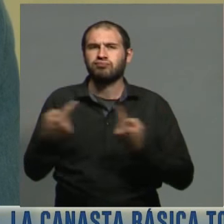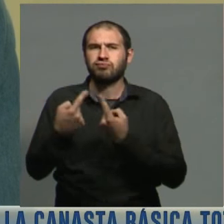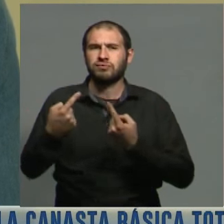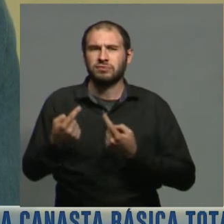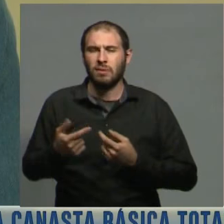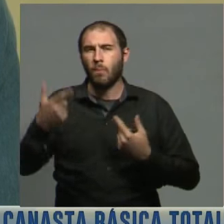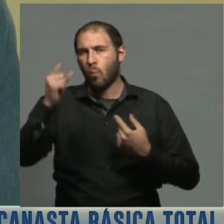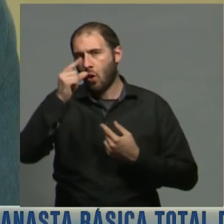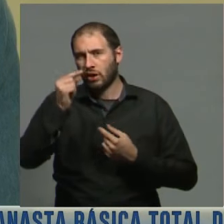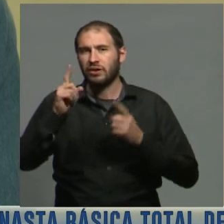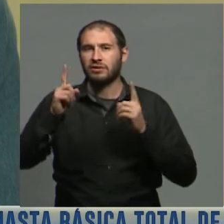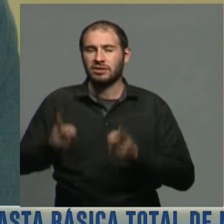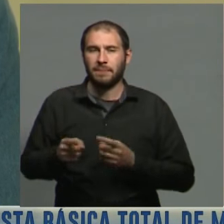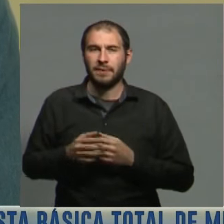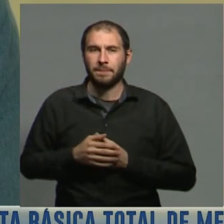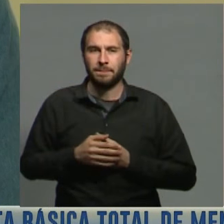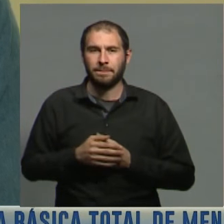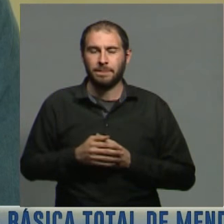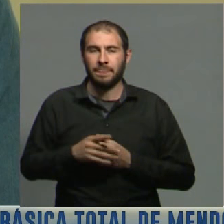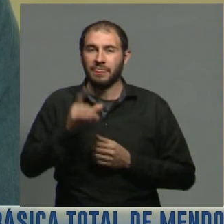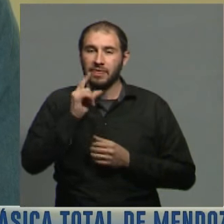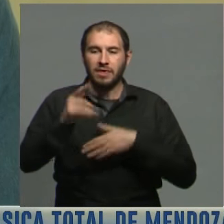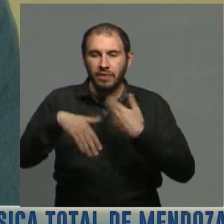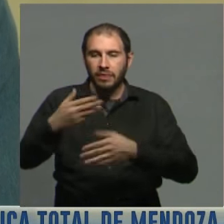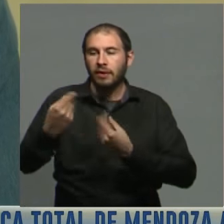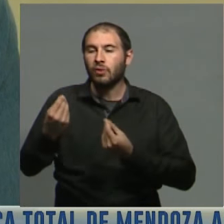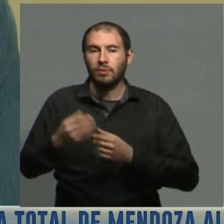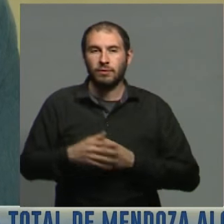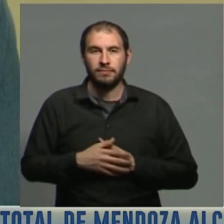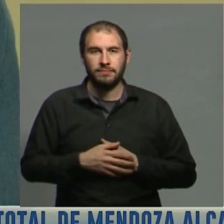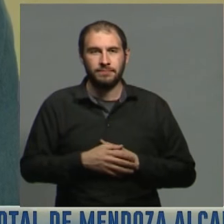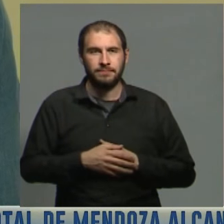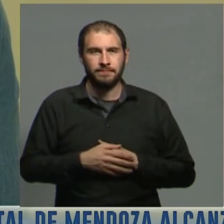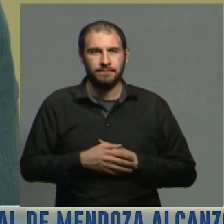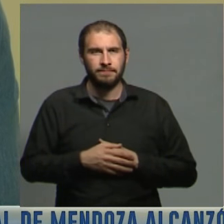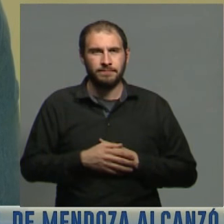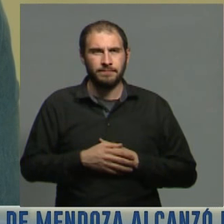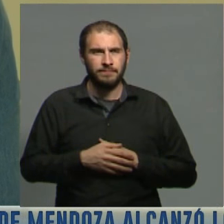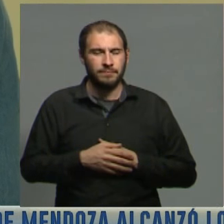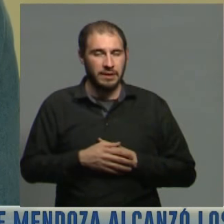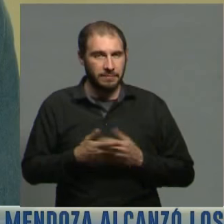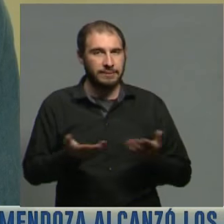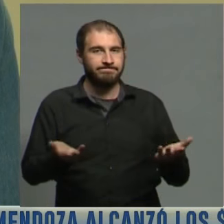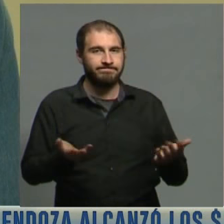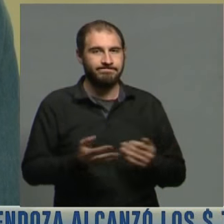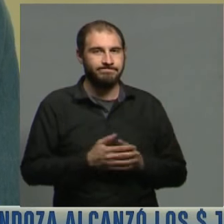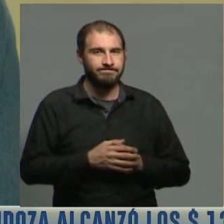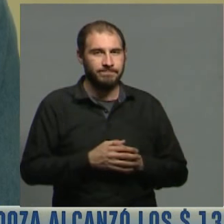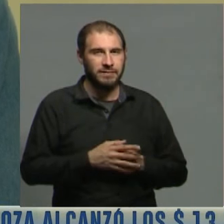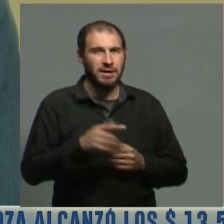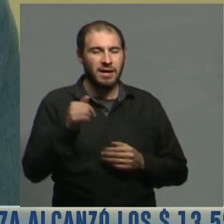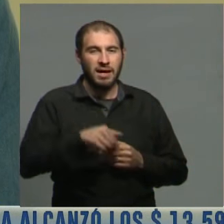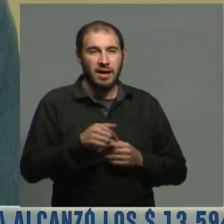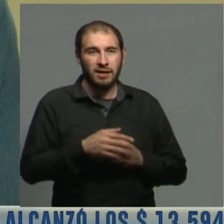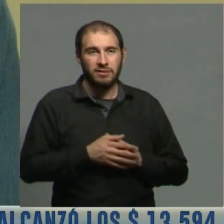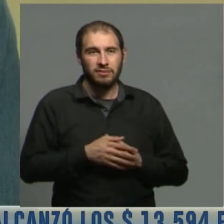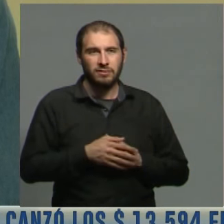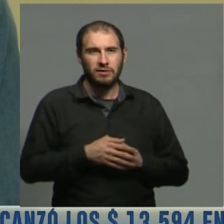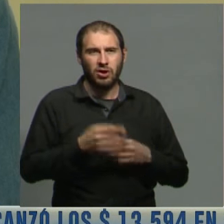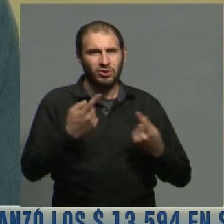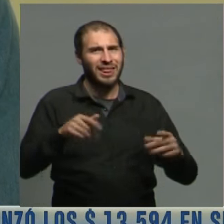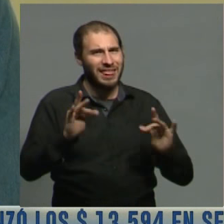enfrentamiento político, y también se da obviamente en el día a día, cómo se lleva. Bueno, pues la situación, a ver, estos días ha